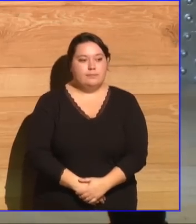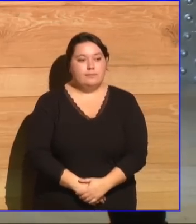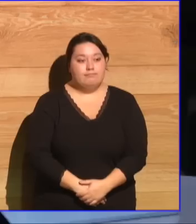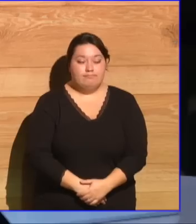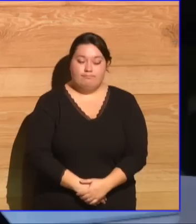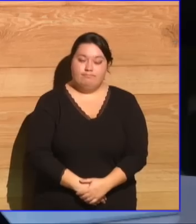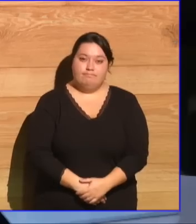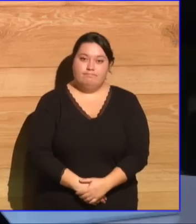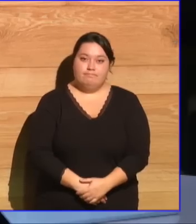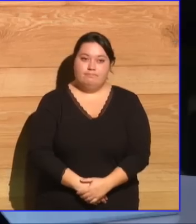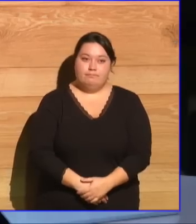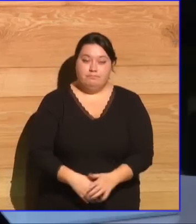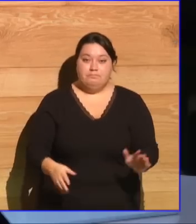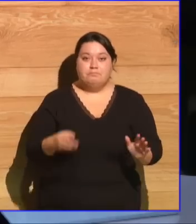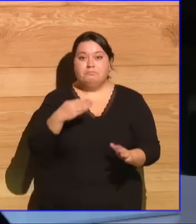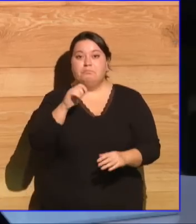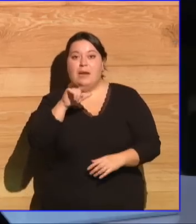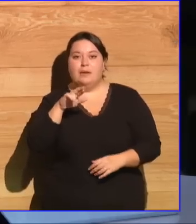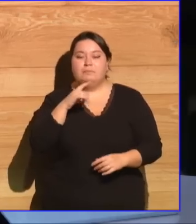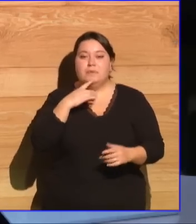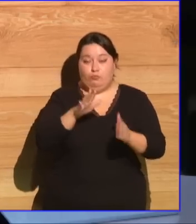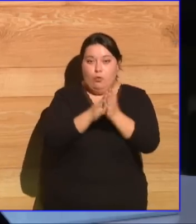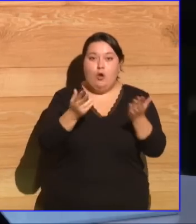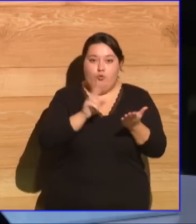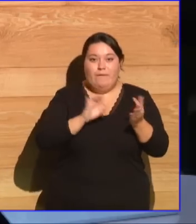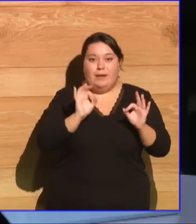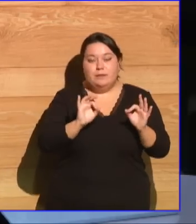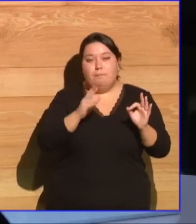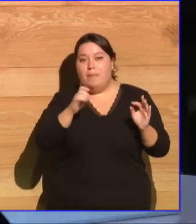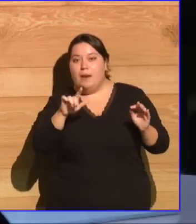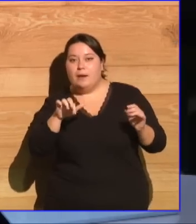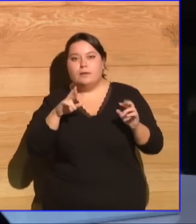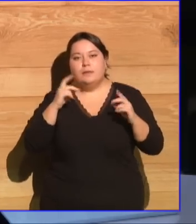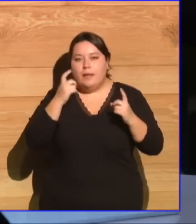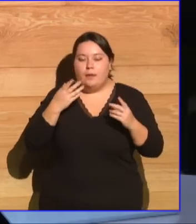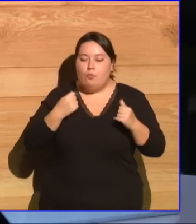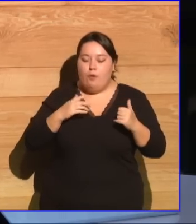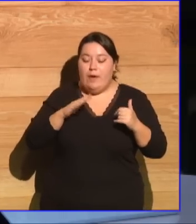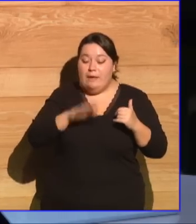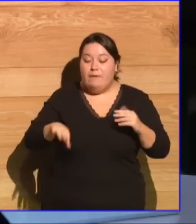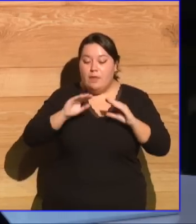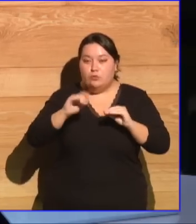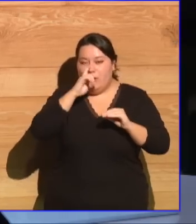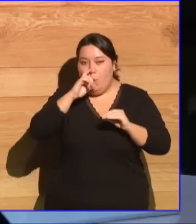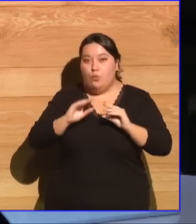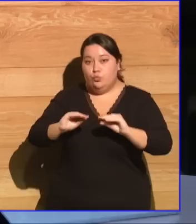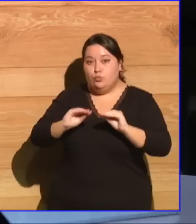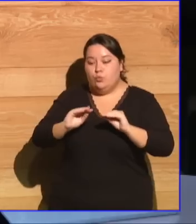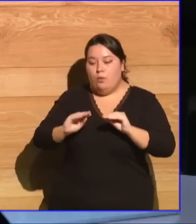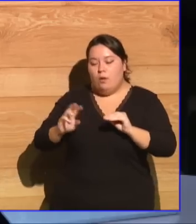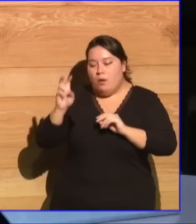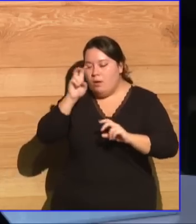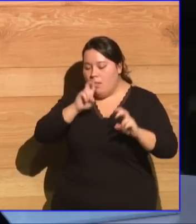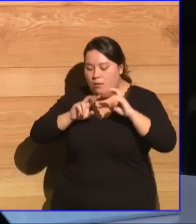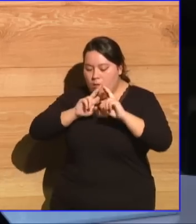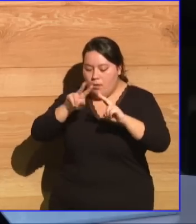alguna manera, aunque Ballard insiste en que es una novela, lo deja bien claro, Ballard lo que hace es indagar en su infancia, en sus recuerdos de infancia, en